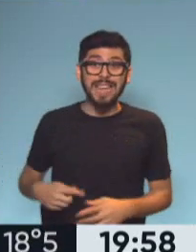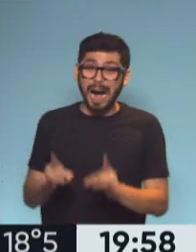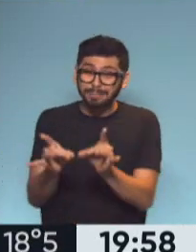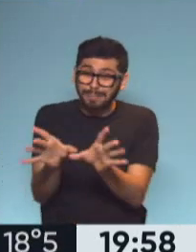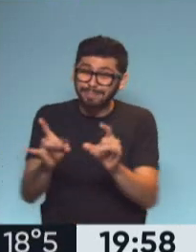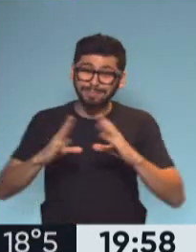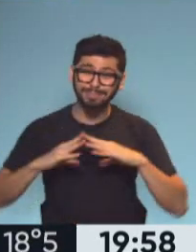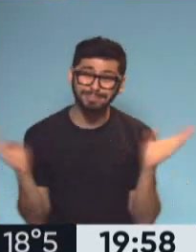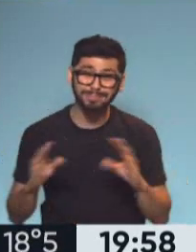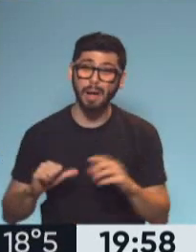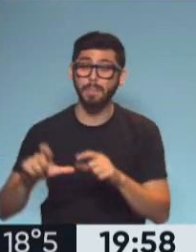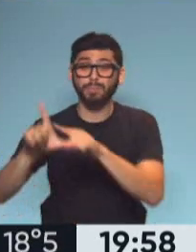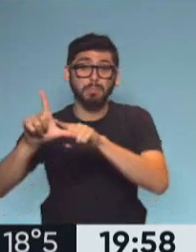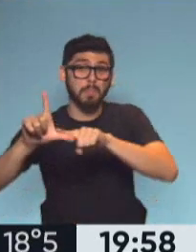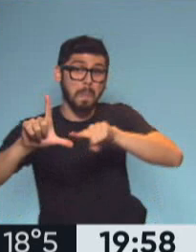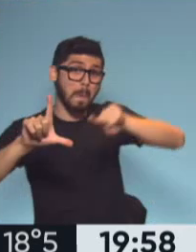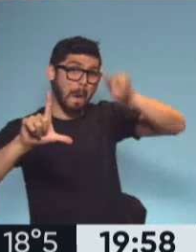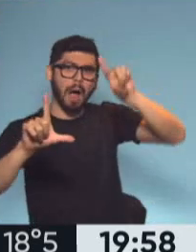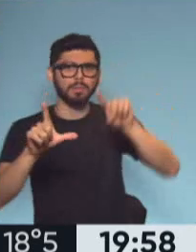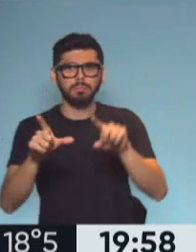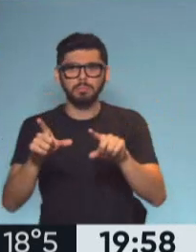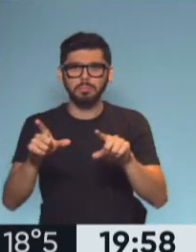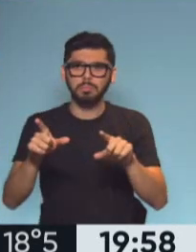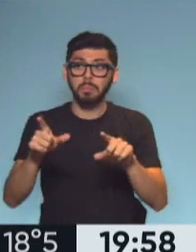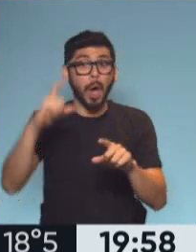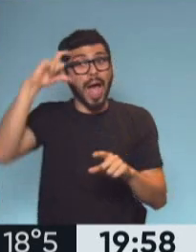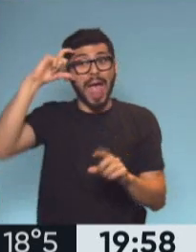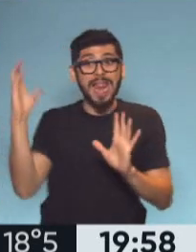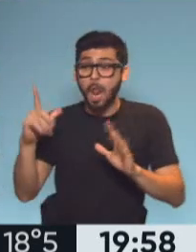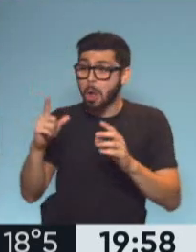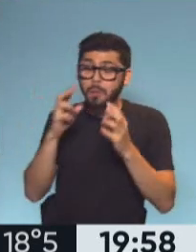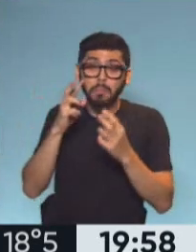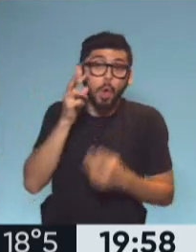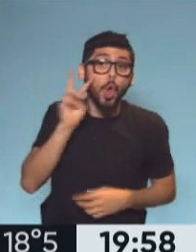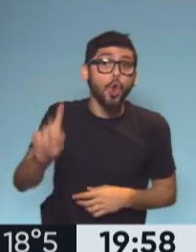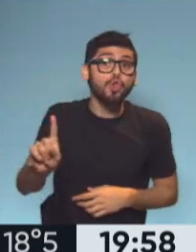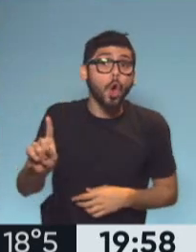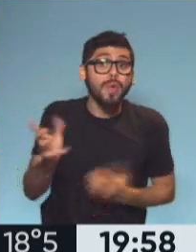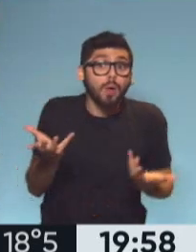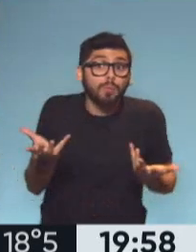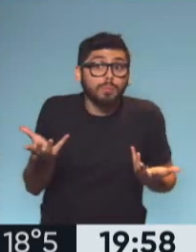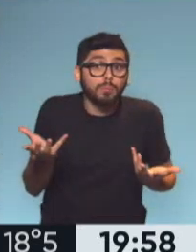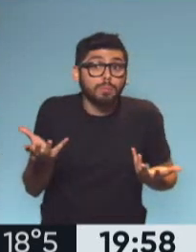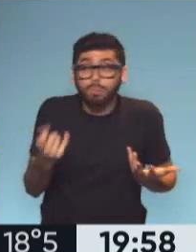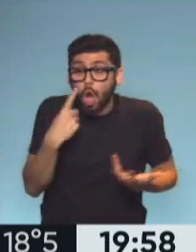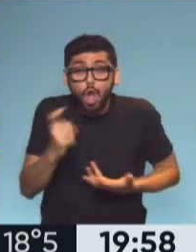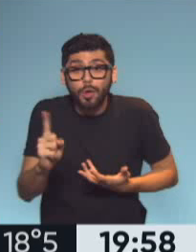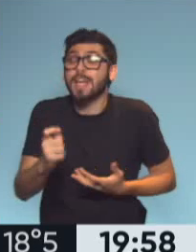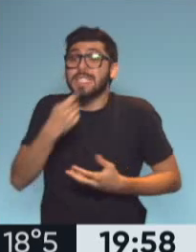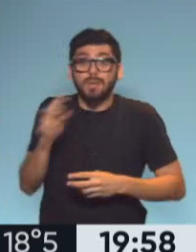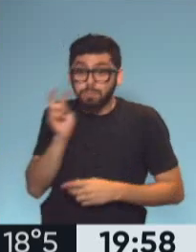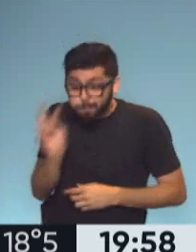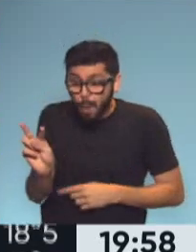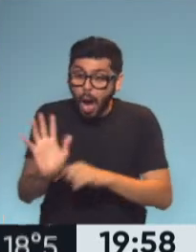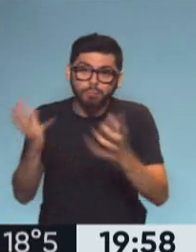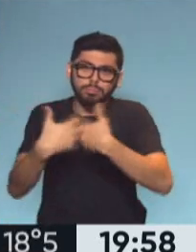monstruosa que tuvo China en los primeros días de enero. ¿Sí? No la vieron. No se dieron cuenta de eso, porque si no hubieran cerrado la